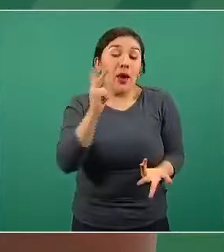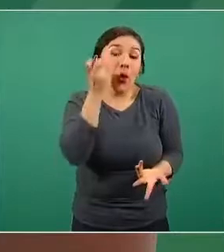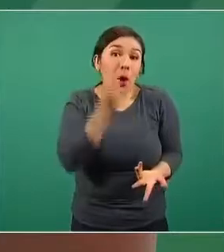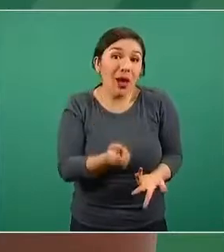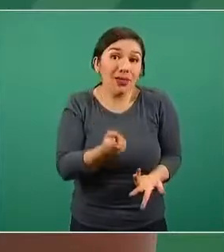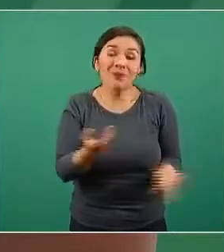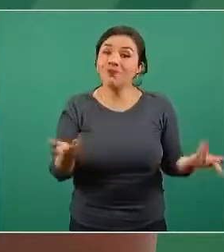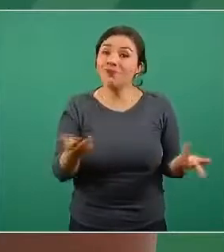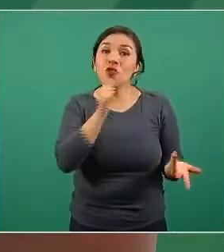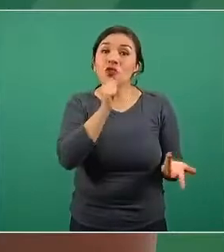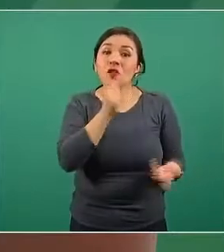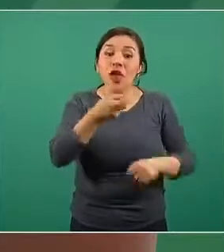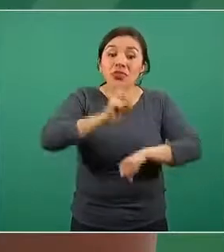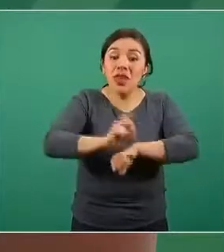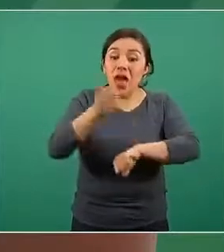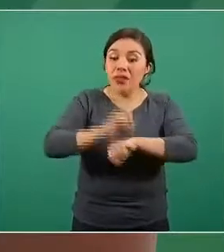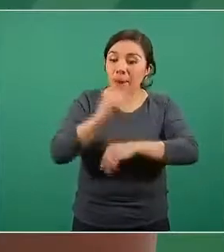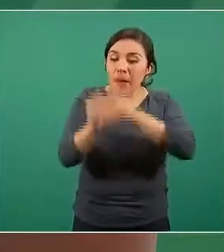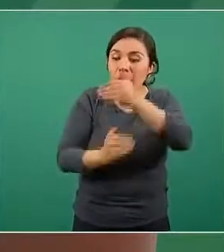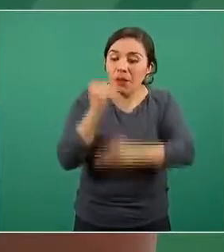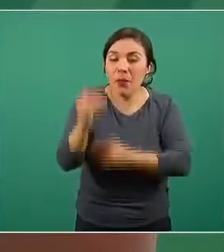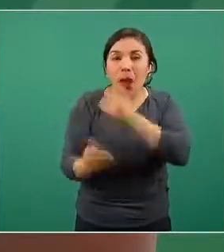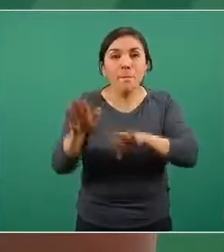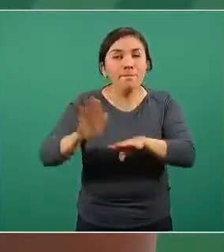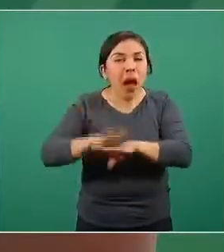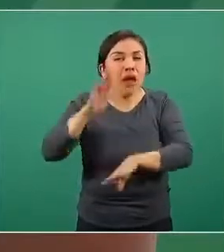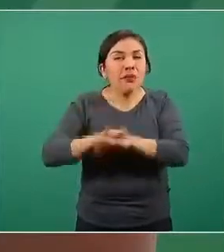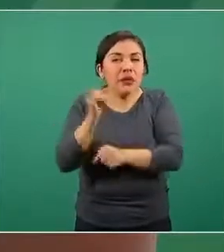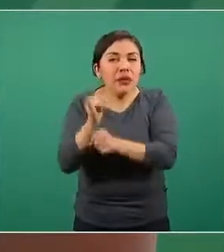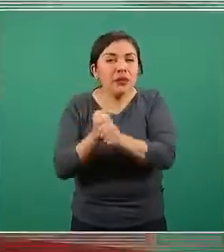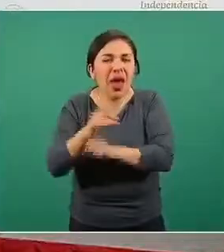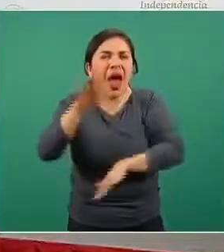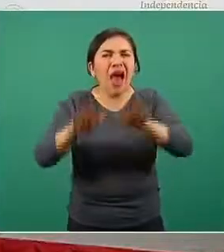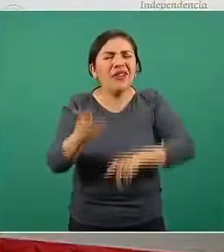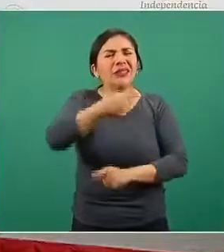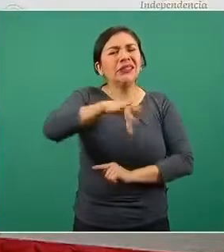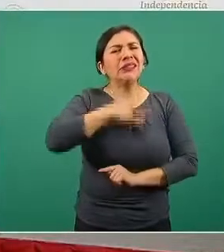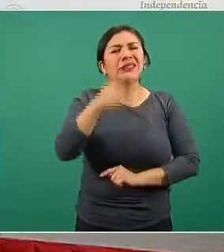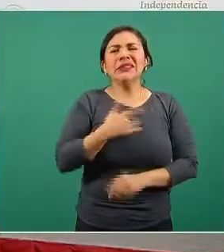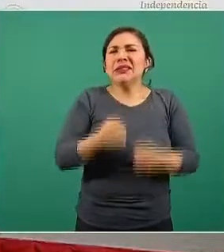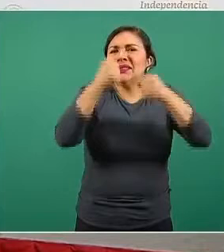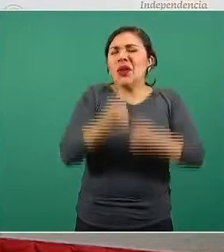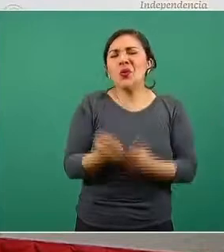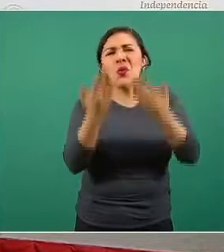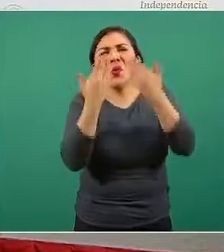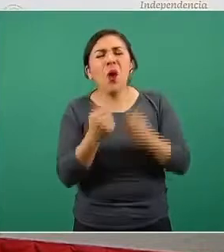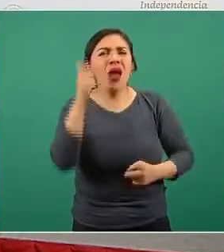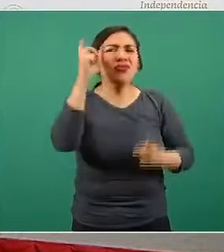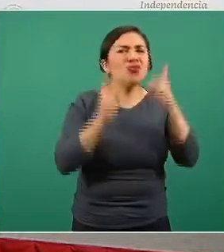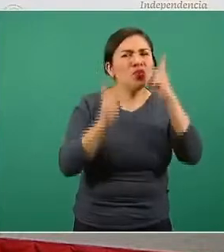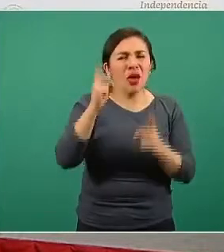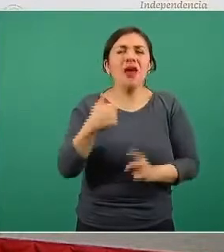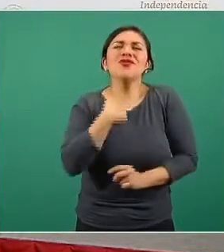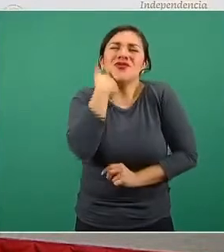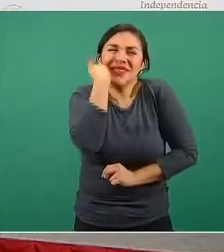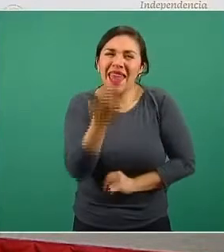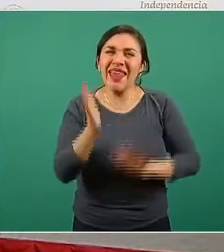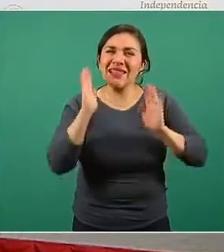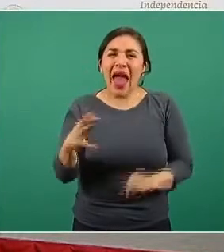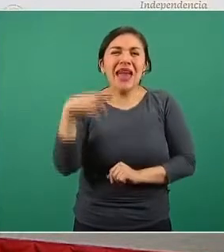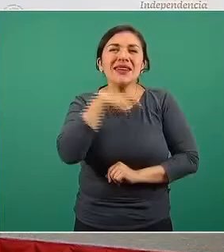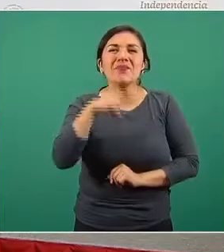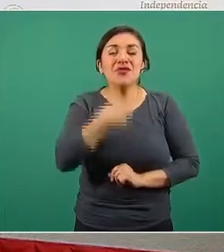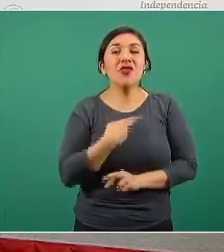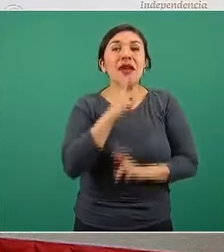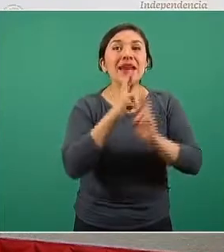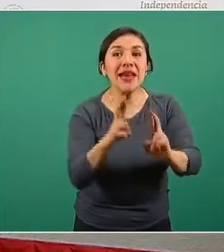que se avanza día a día y eso a veces genera mucha incertidumbre. Nos encantaría tener las respuestas a